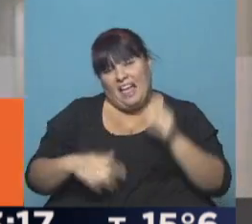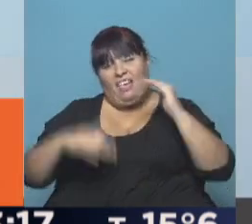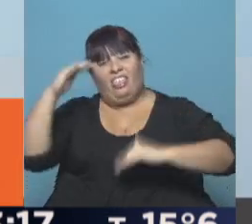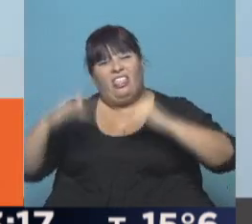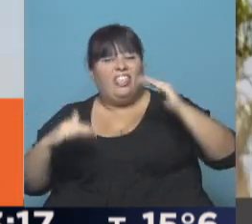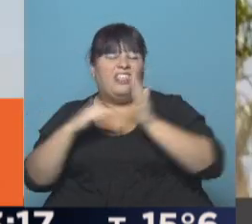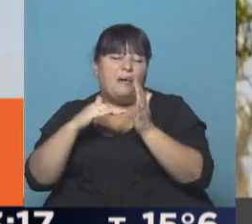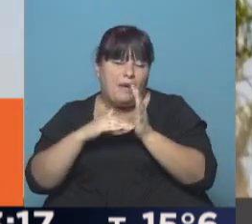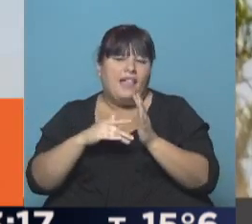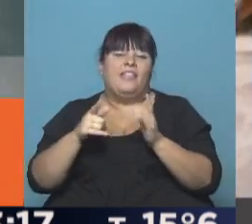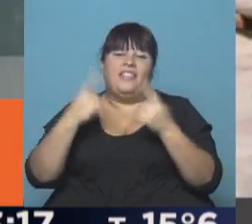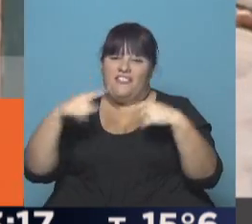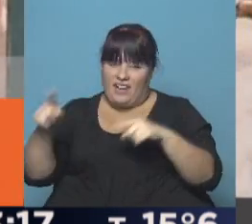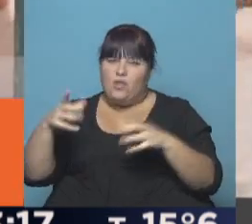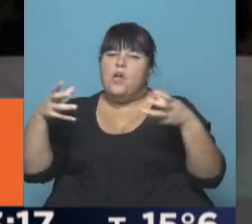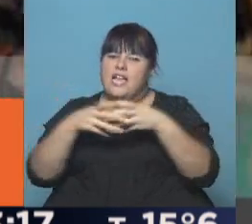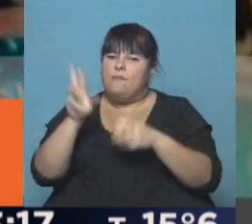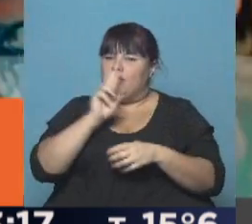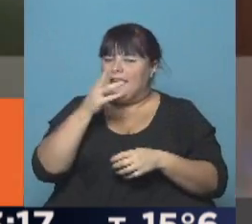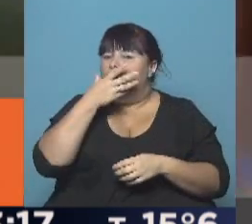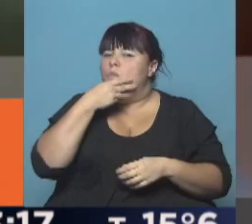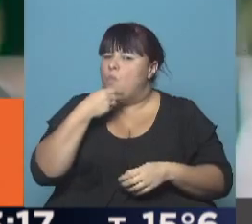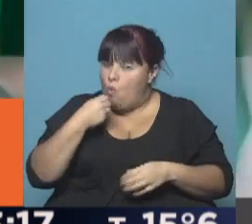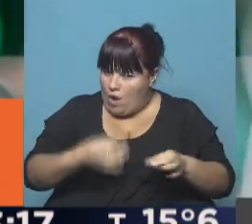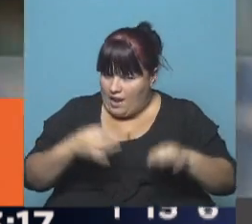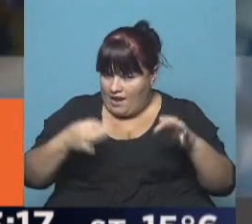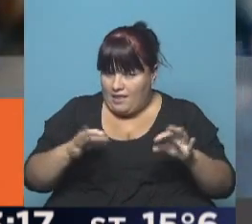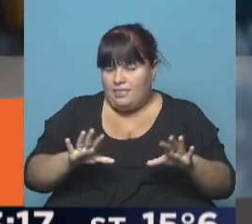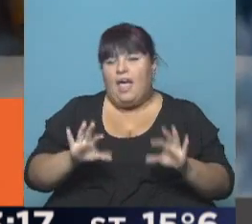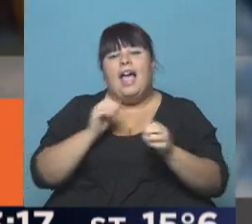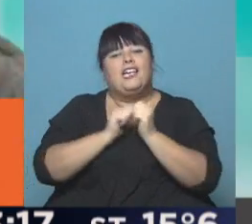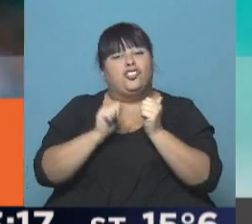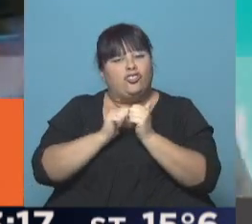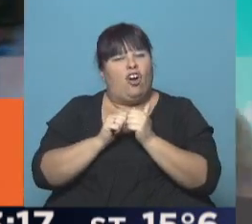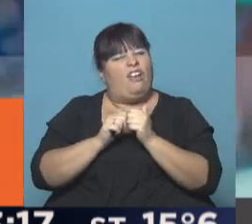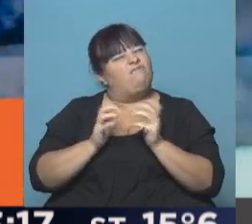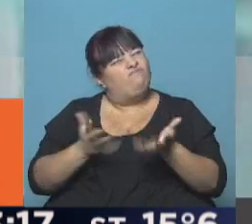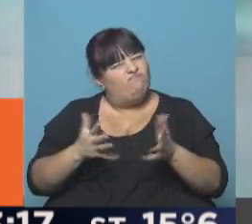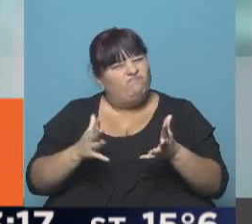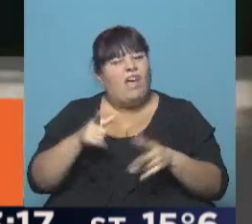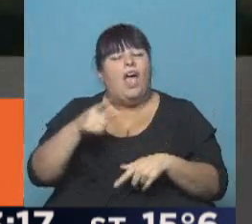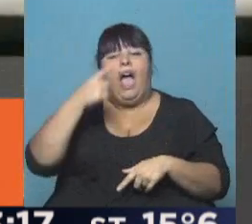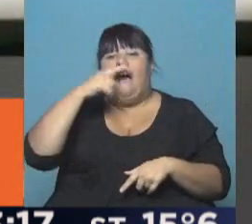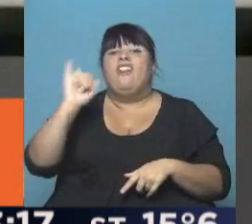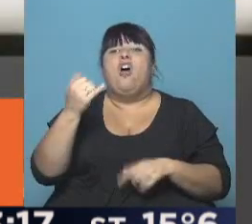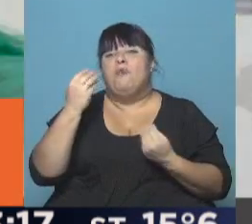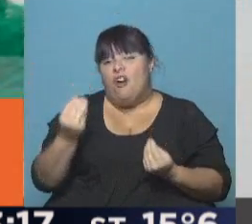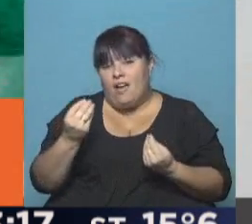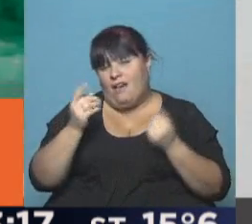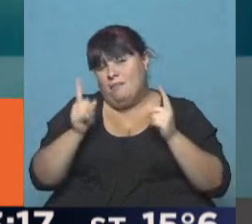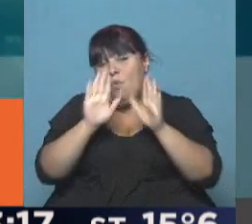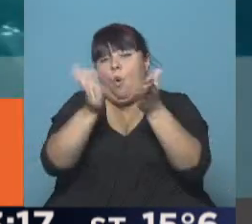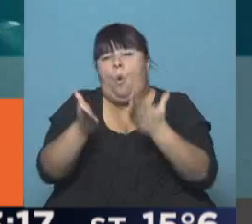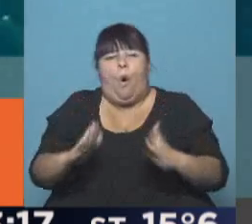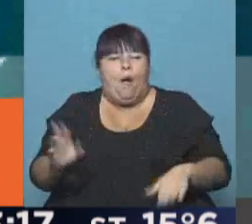con respecto a la serie viene acompañados por un elenco de chicas muy lindas realmente la historia floja y lo mejor termina siendo precisamente los